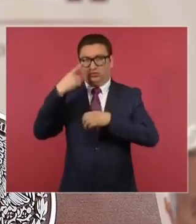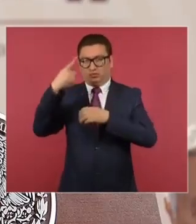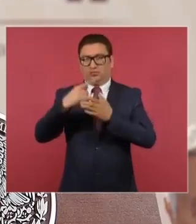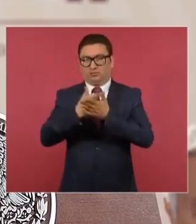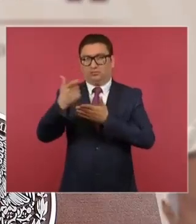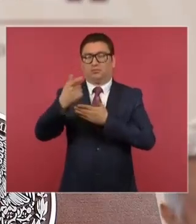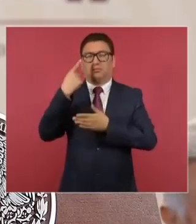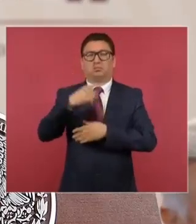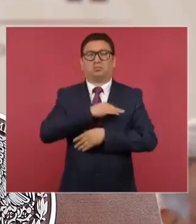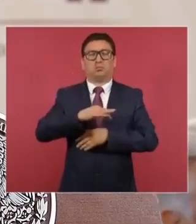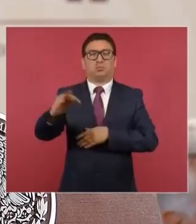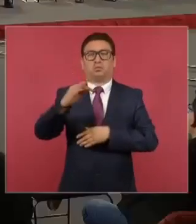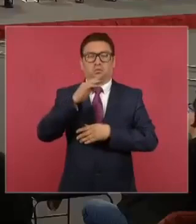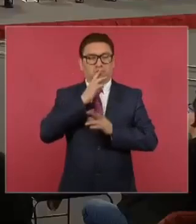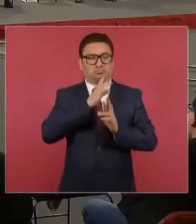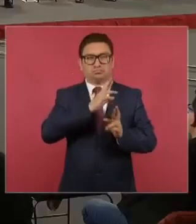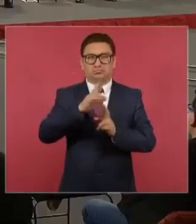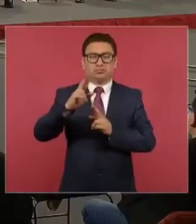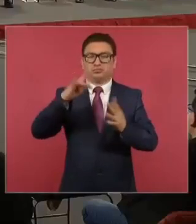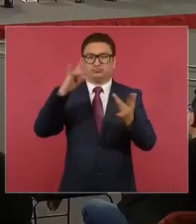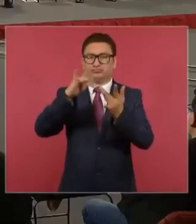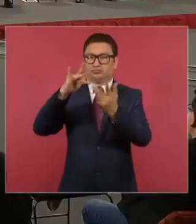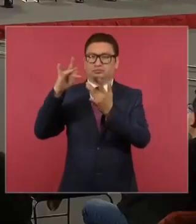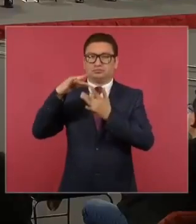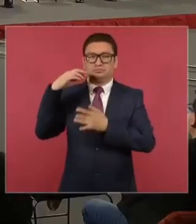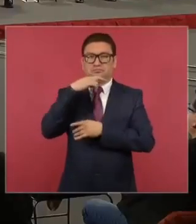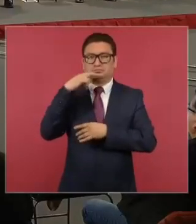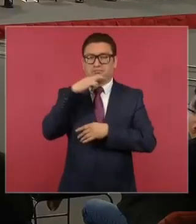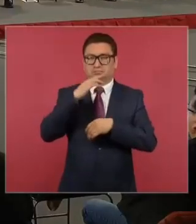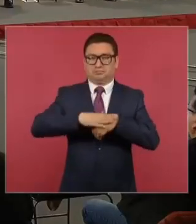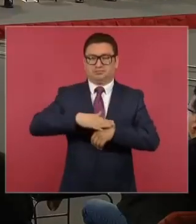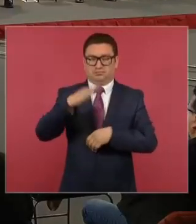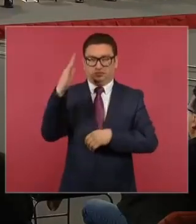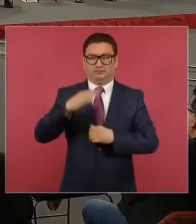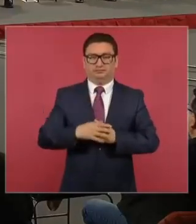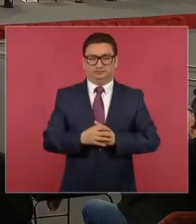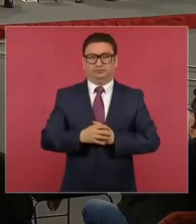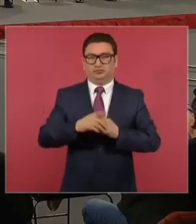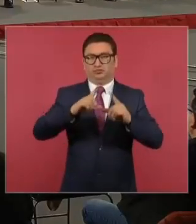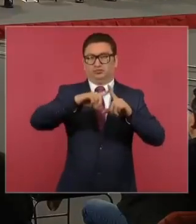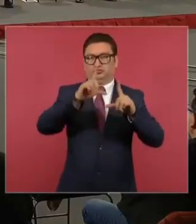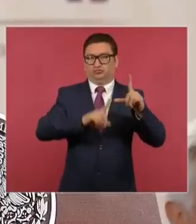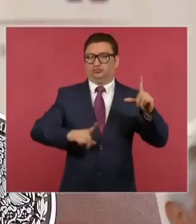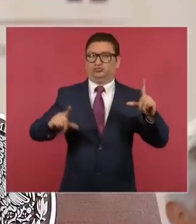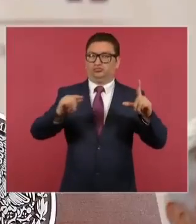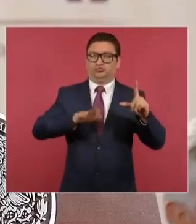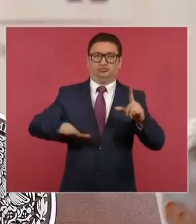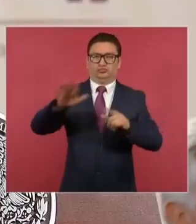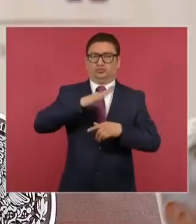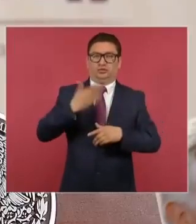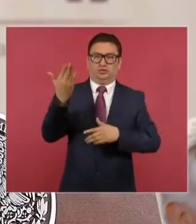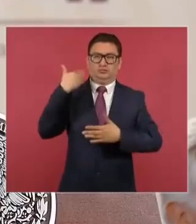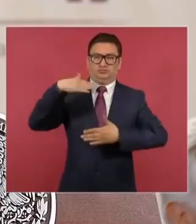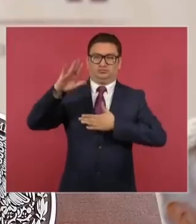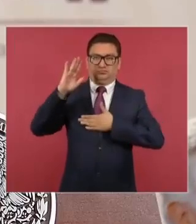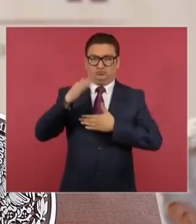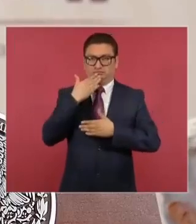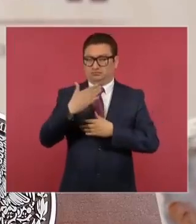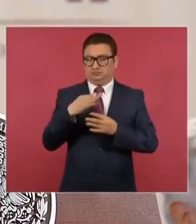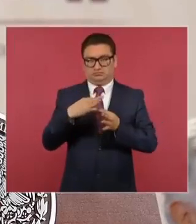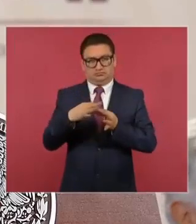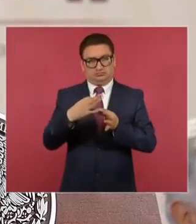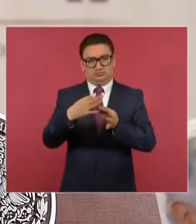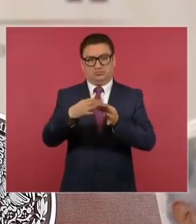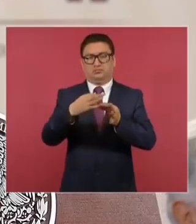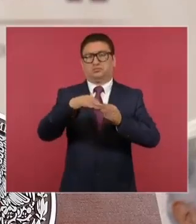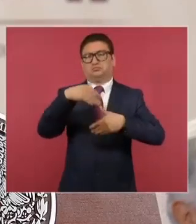poder responder mucho más rápido a la conectividad con todo el país como se ha prometido y